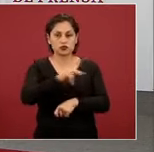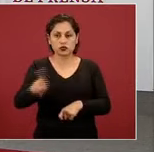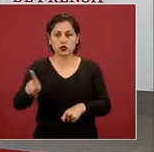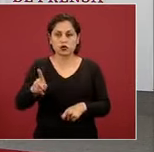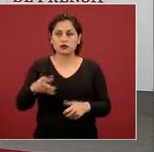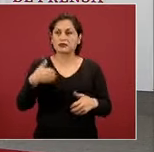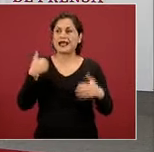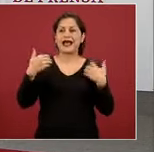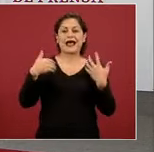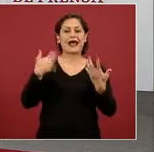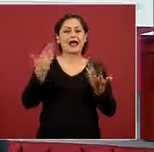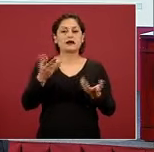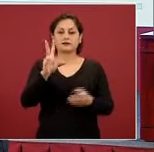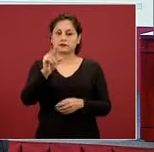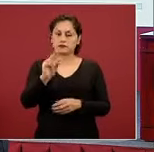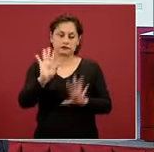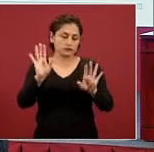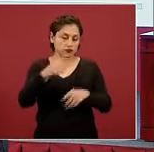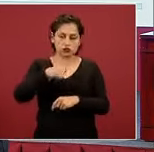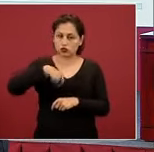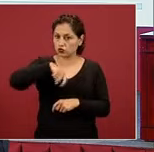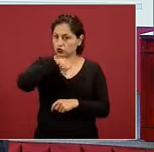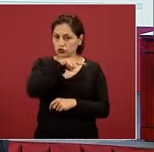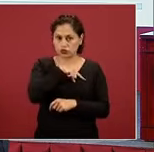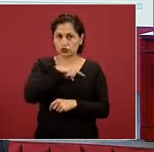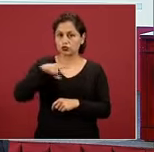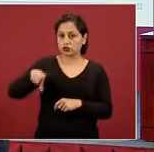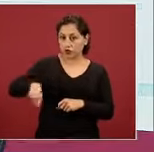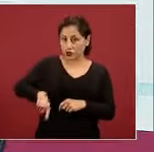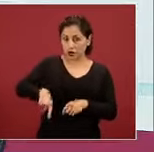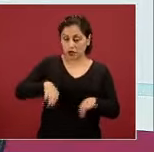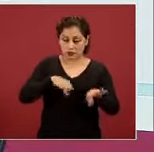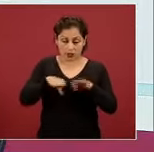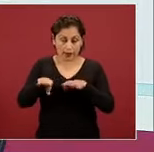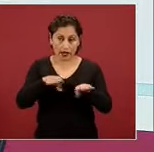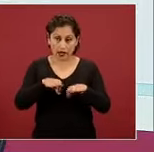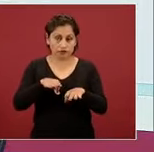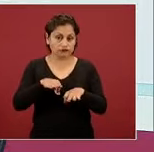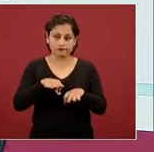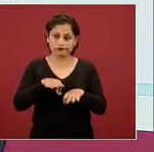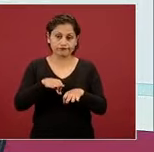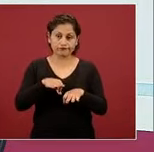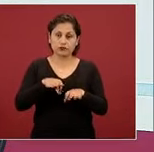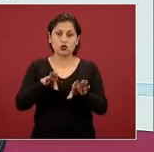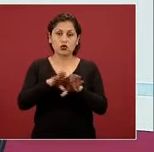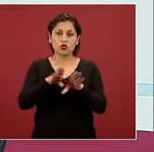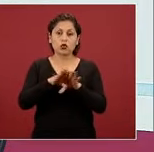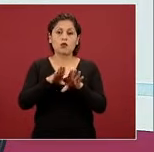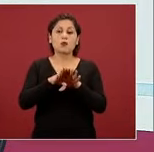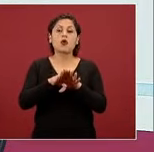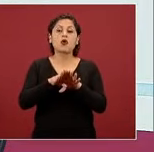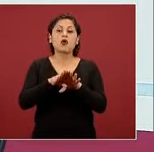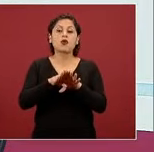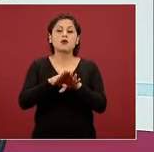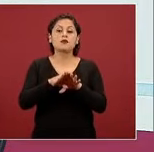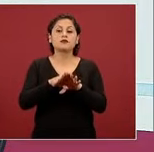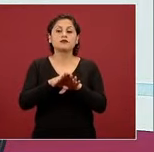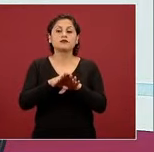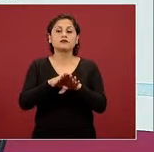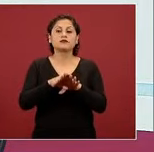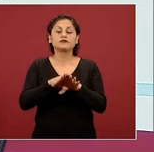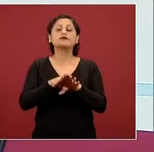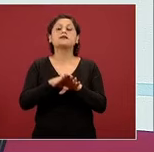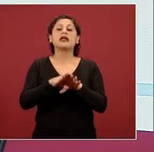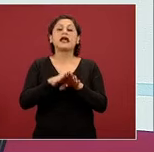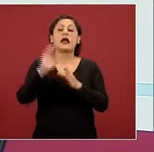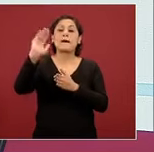por supuesto tampoco a nosotros que trabajamos en el gobierno, nos entusiasma ver que se reduce la velocidad de reducción